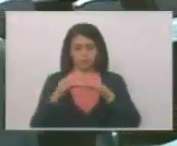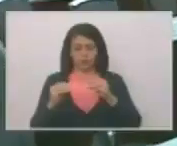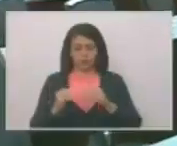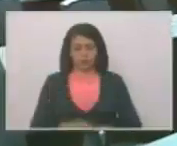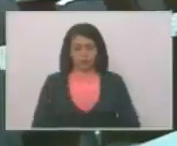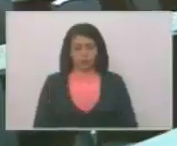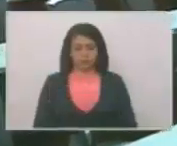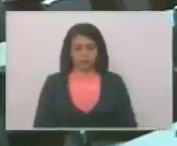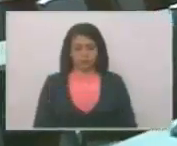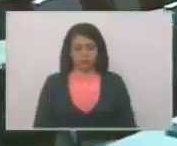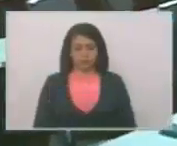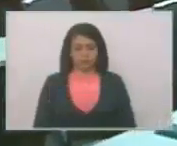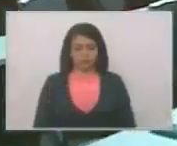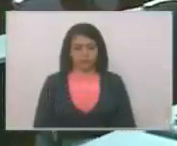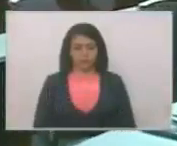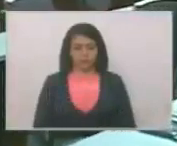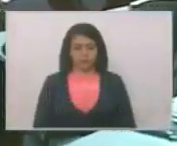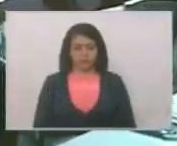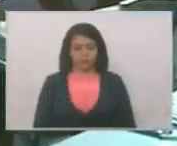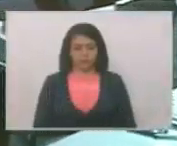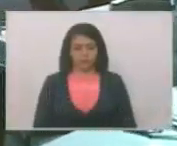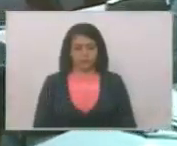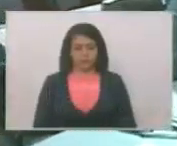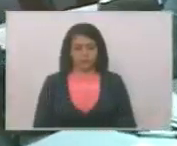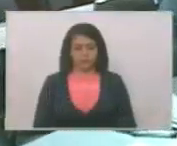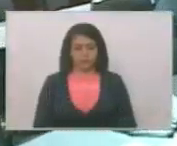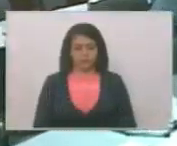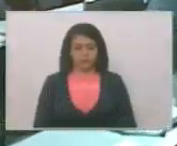sacar el peine, los celulares.